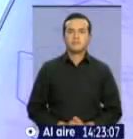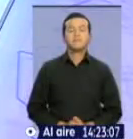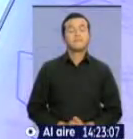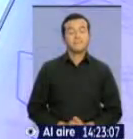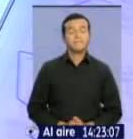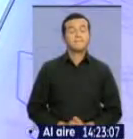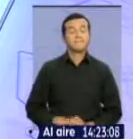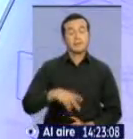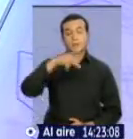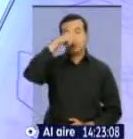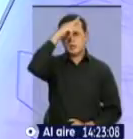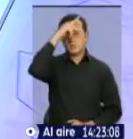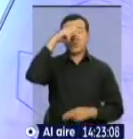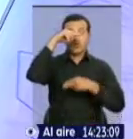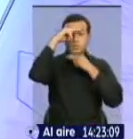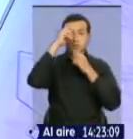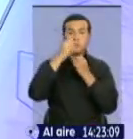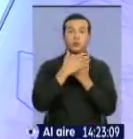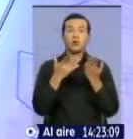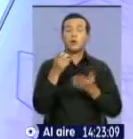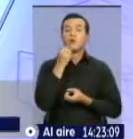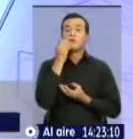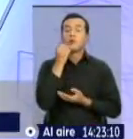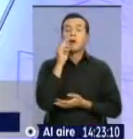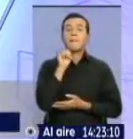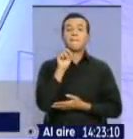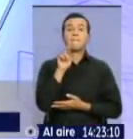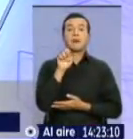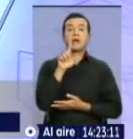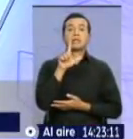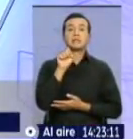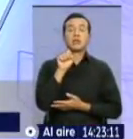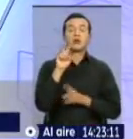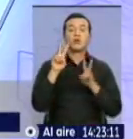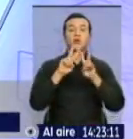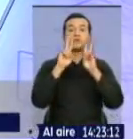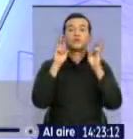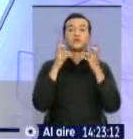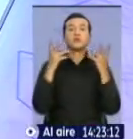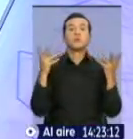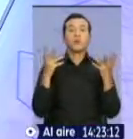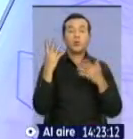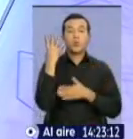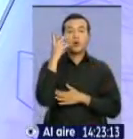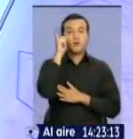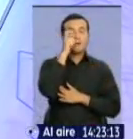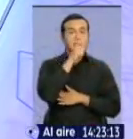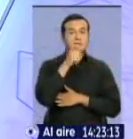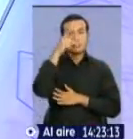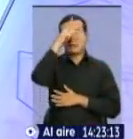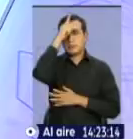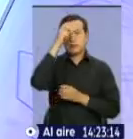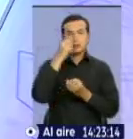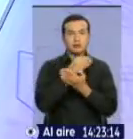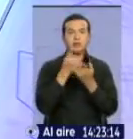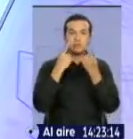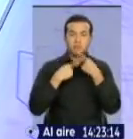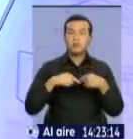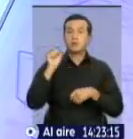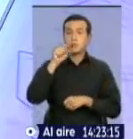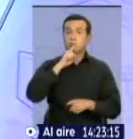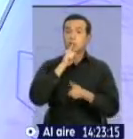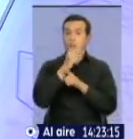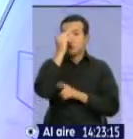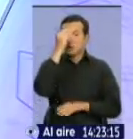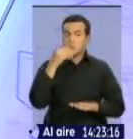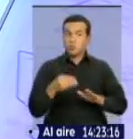La prensa de Perú filtró información sobre la declaración de Marcelo Odebrecht realizada ante cuatro fiscales peruanos en el que confirmó el